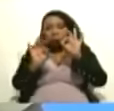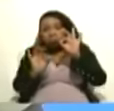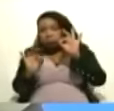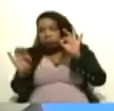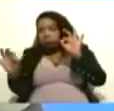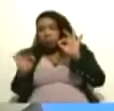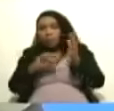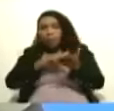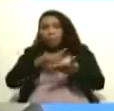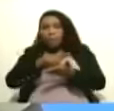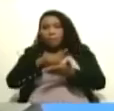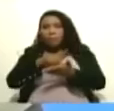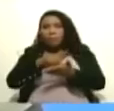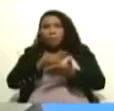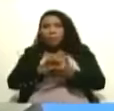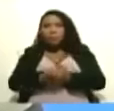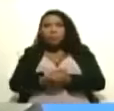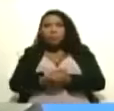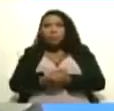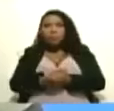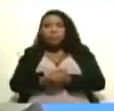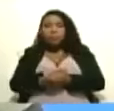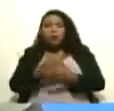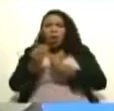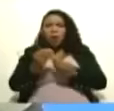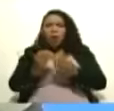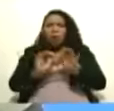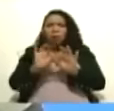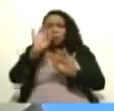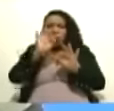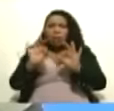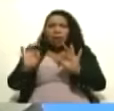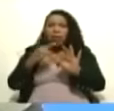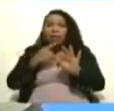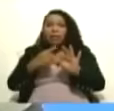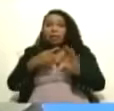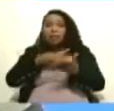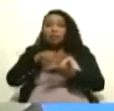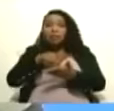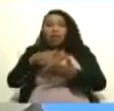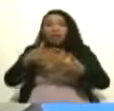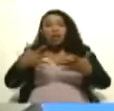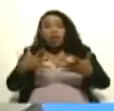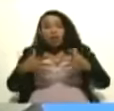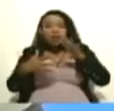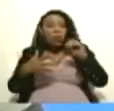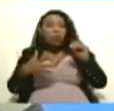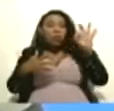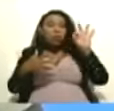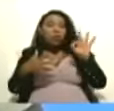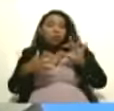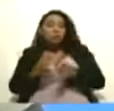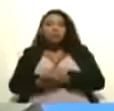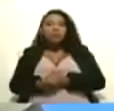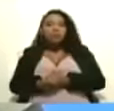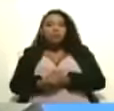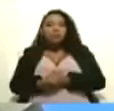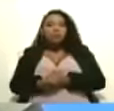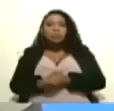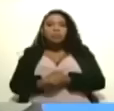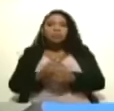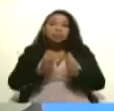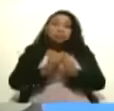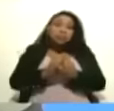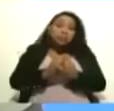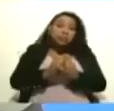participación verdad cómo la calc culas te dice la participación fue del 50% con el